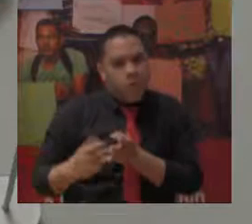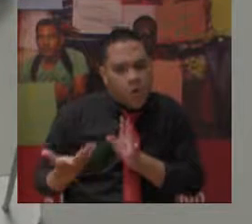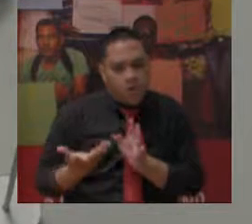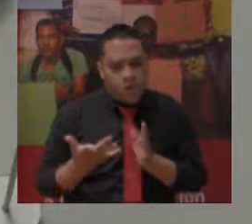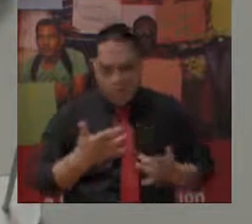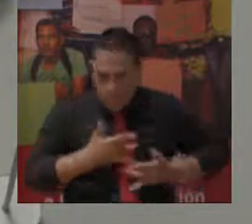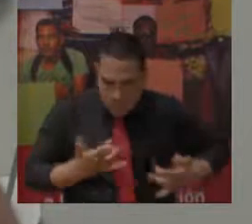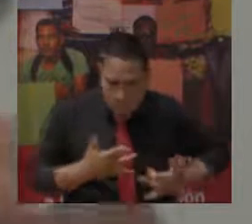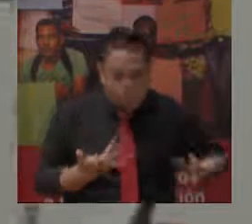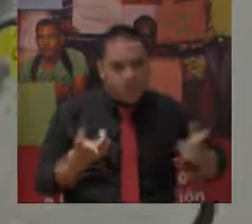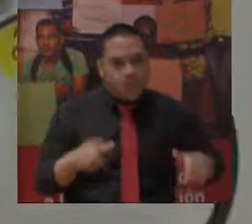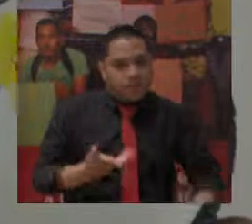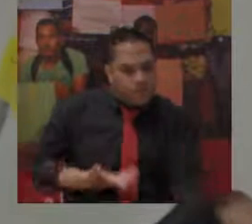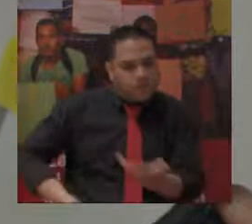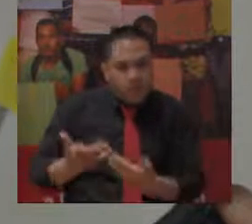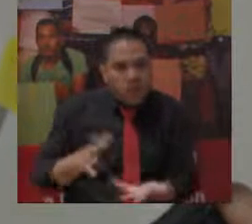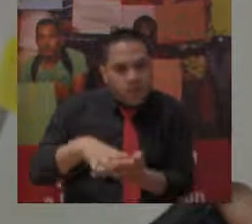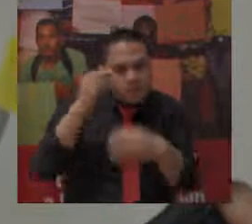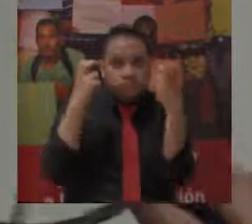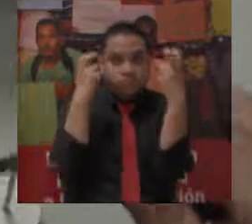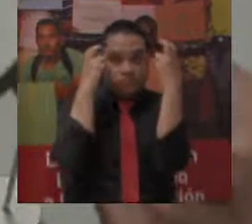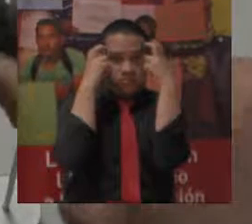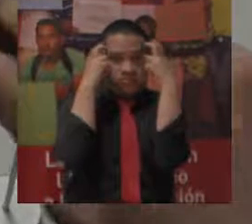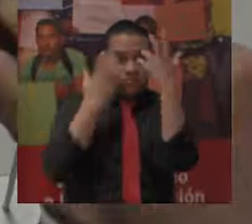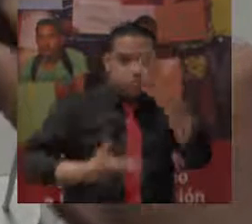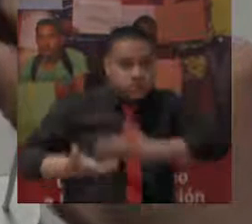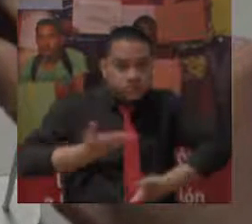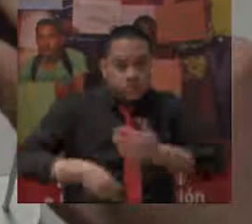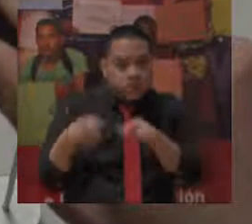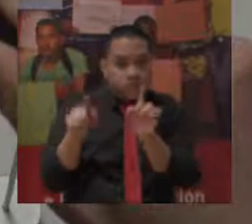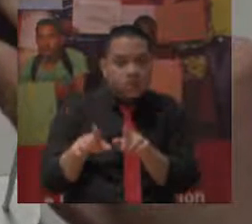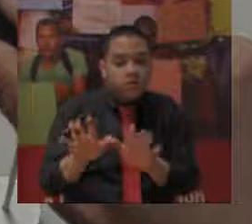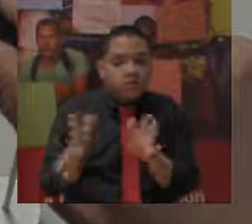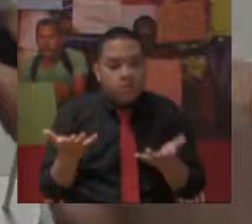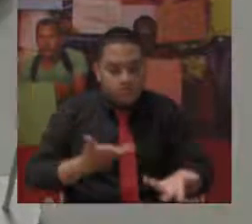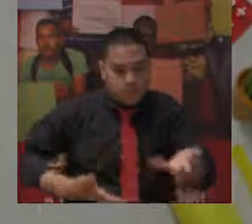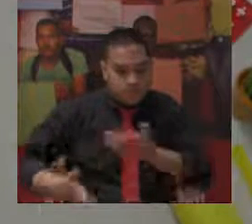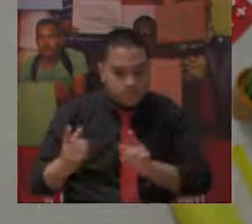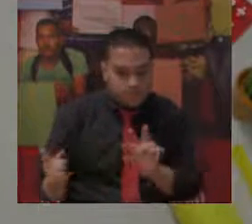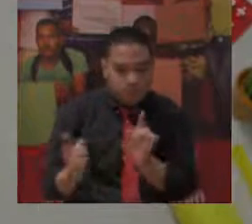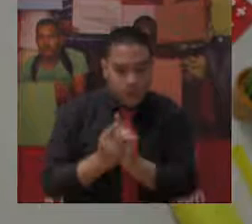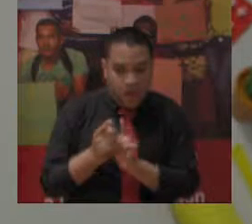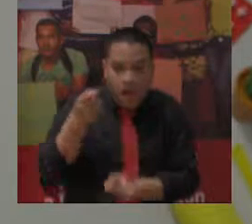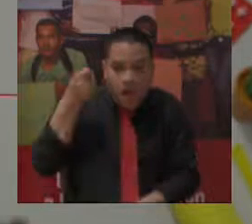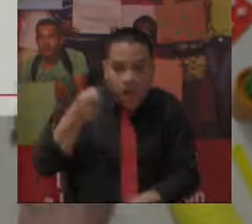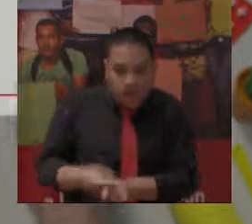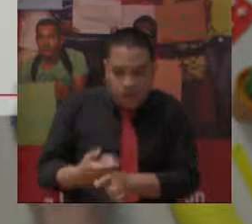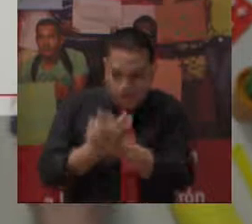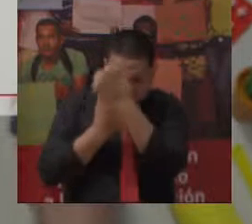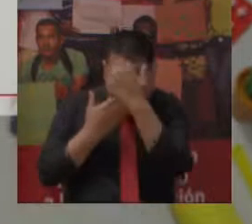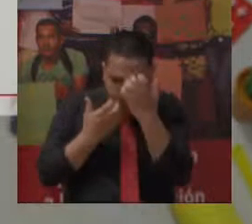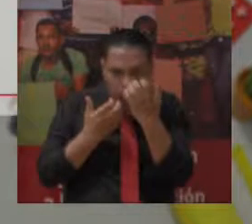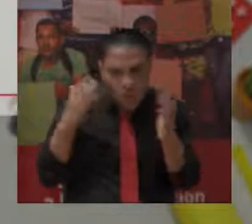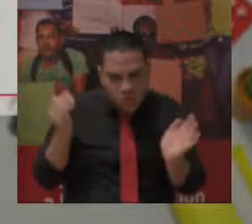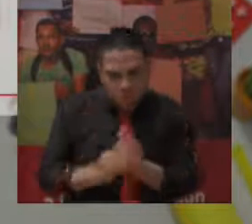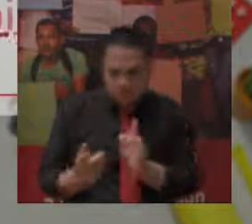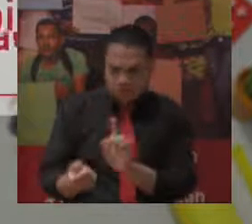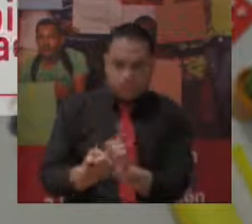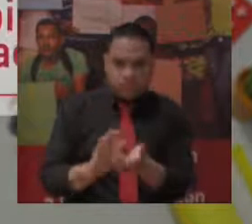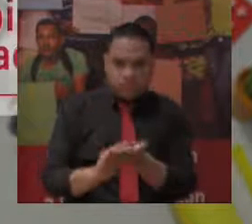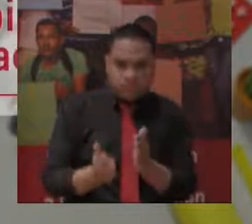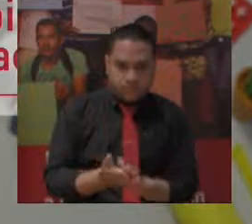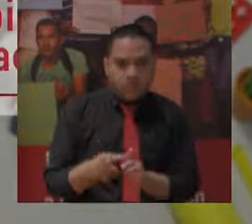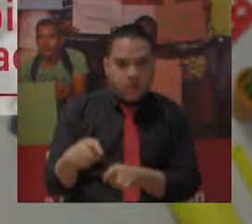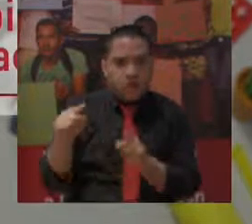voluntariados, intercambio de conocimiento y generación de espacios de reconciliación. Así es la reintegración de excombatientes a la